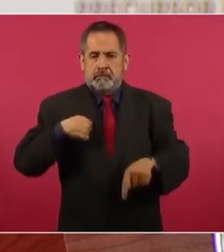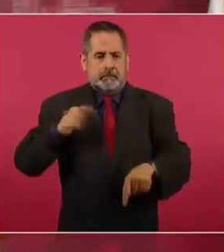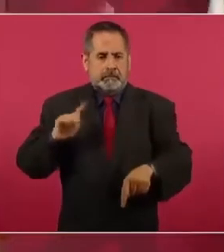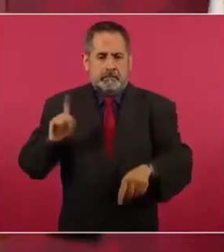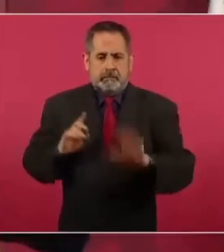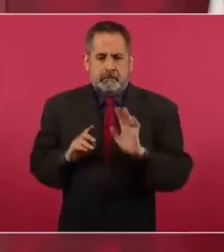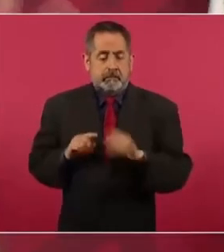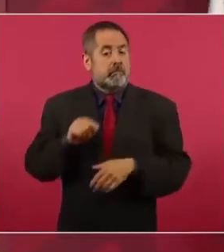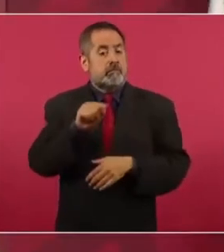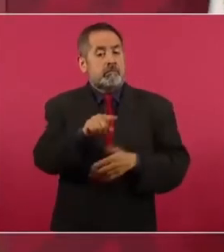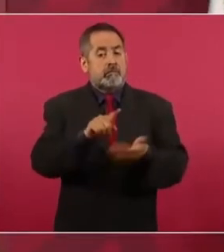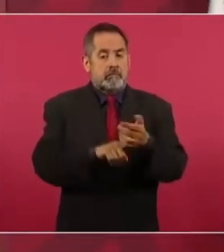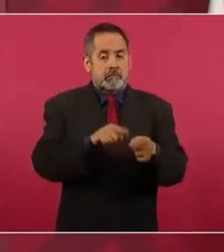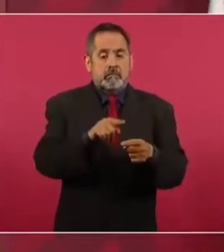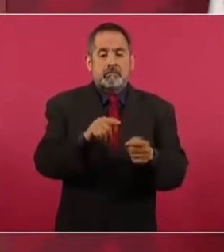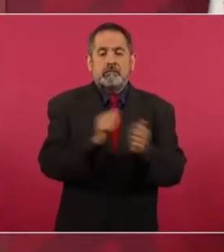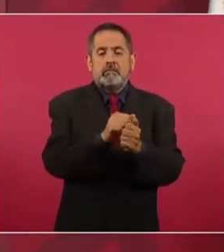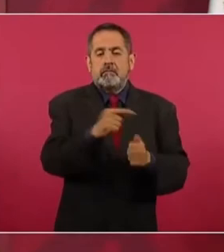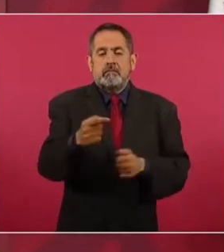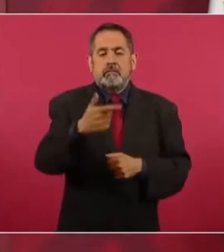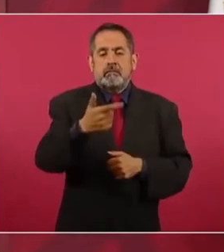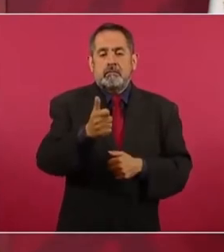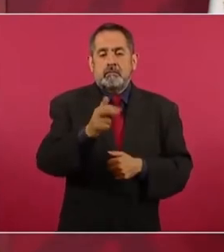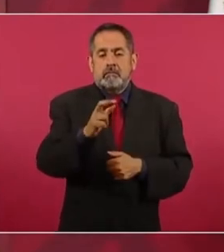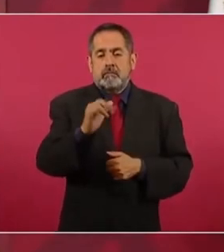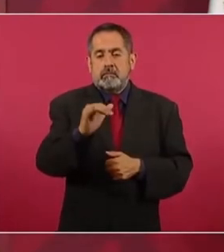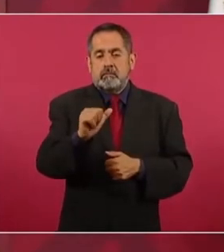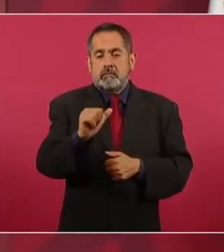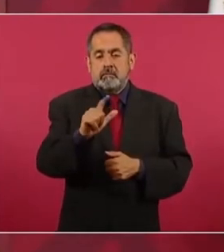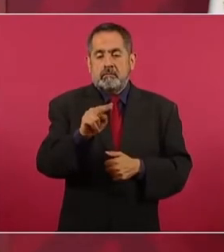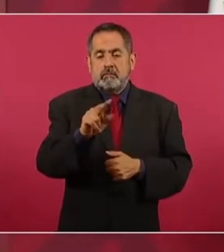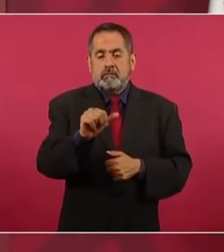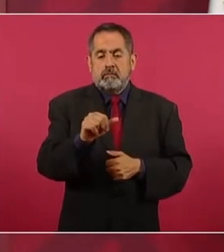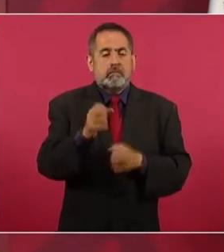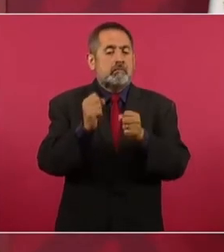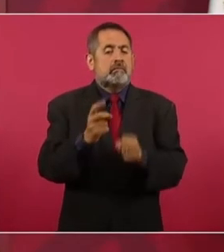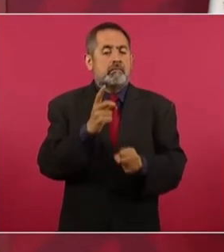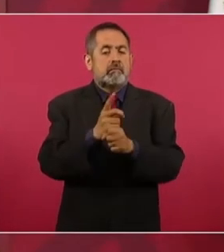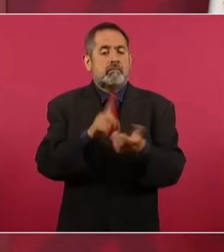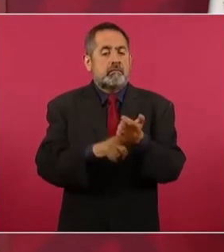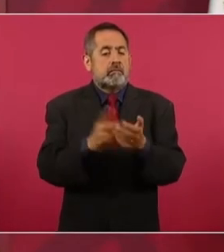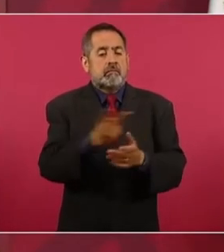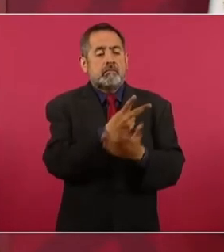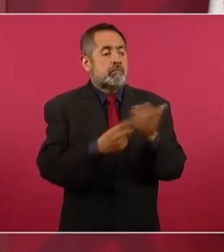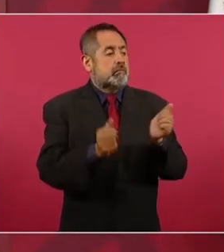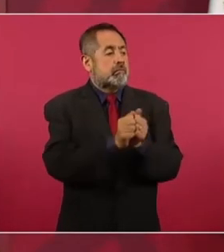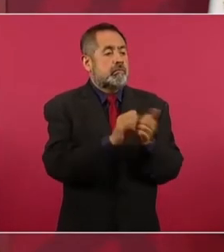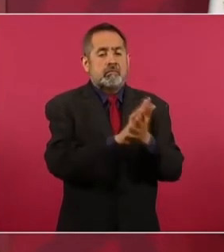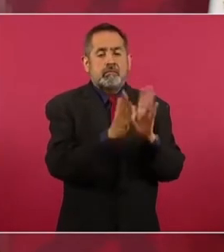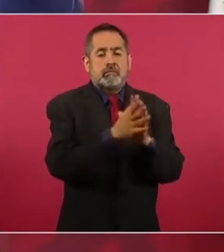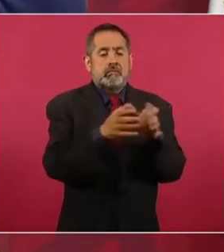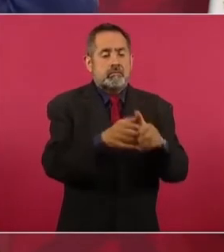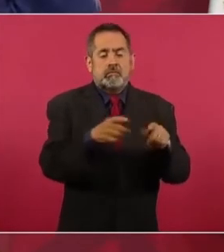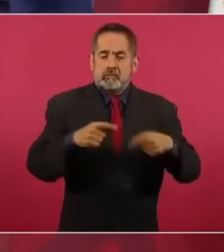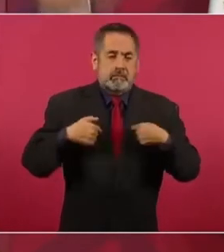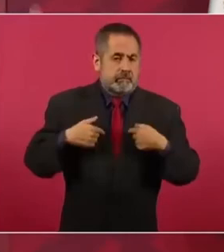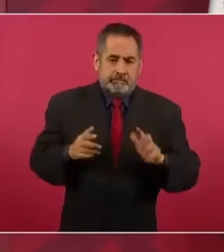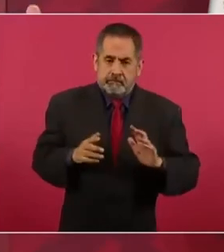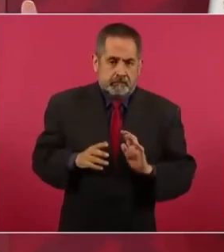y él tenía a García Luna de jefe de seguridad pública. Y él,